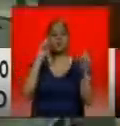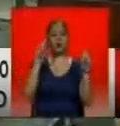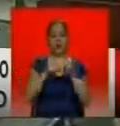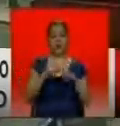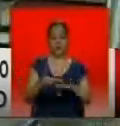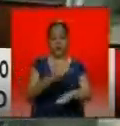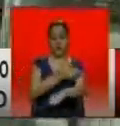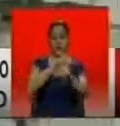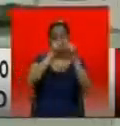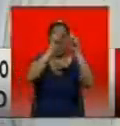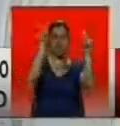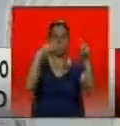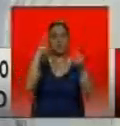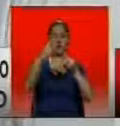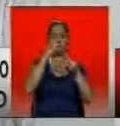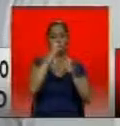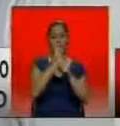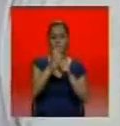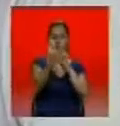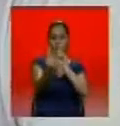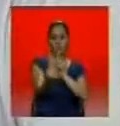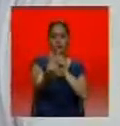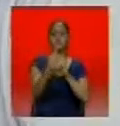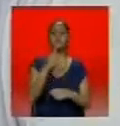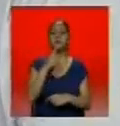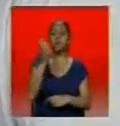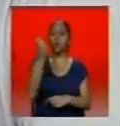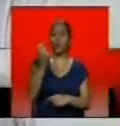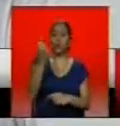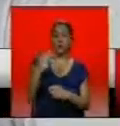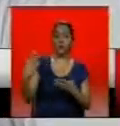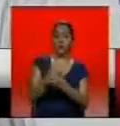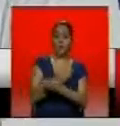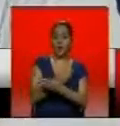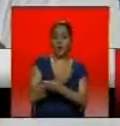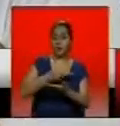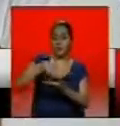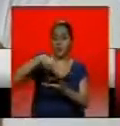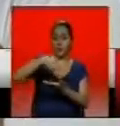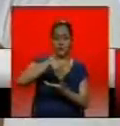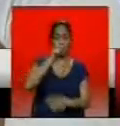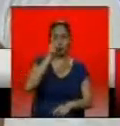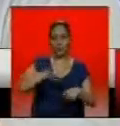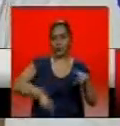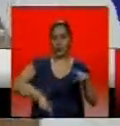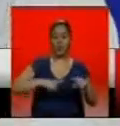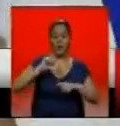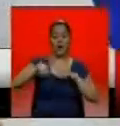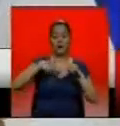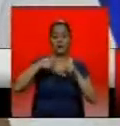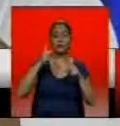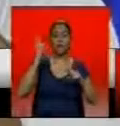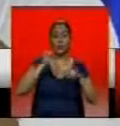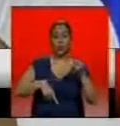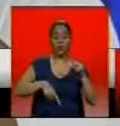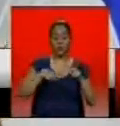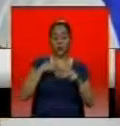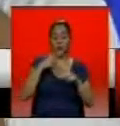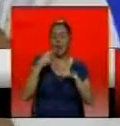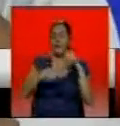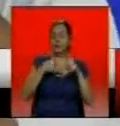entre empleadores y empleados. Nadie podrá declarar utilidades hasta que cada trabajador, así no haya trabajado las